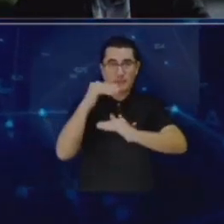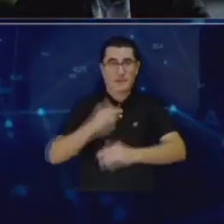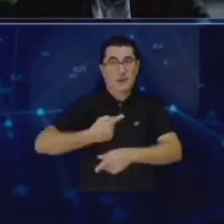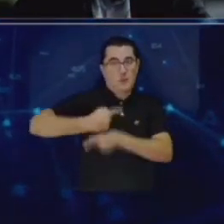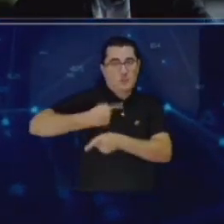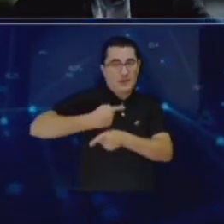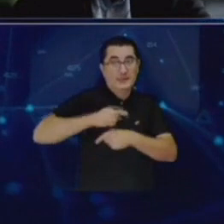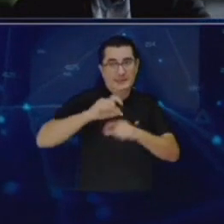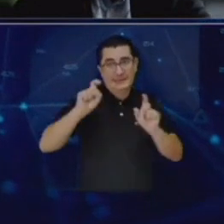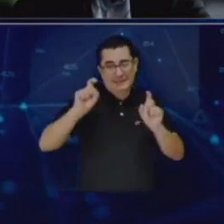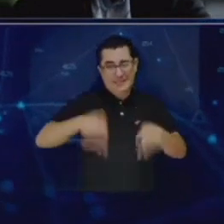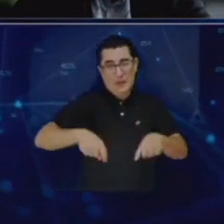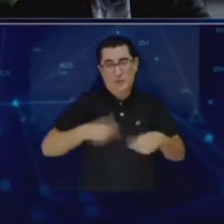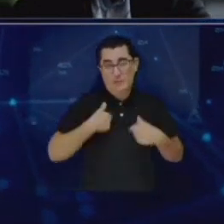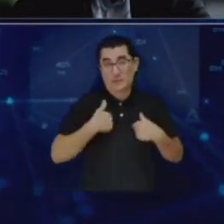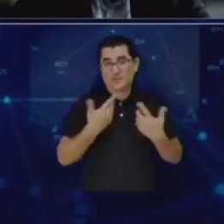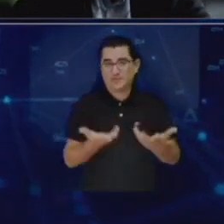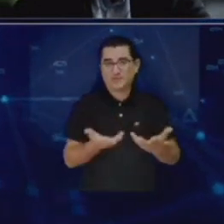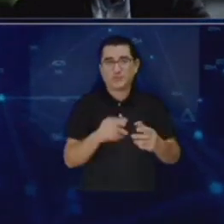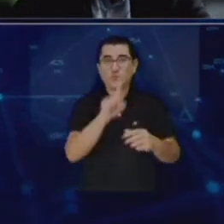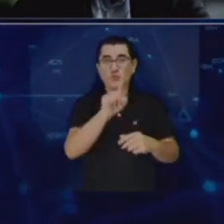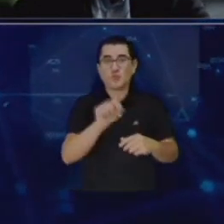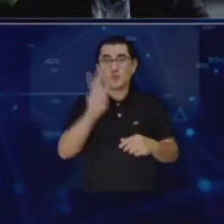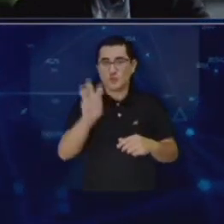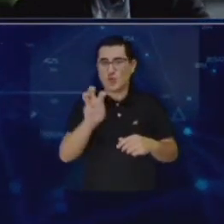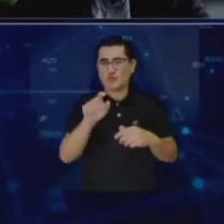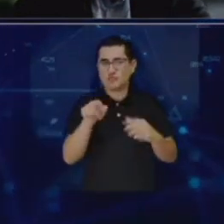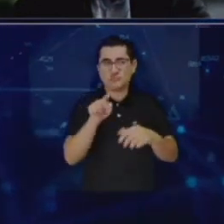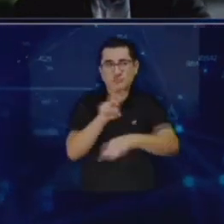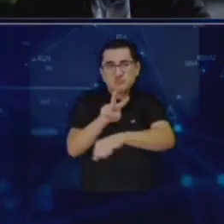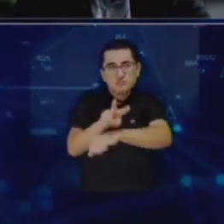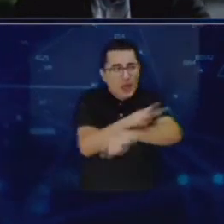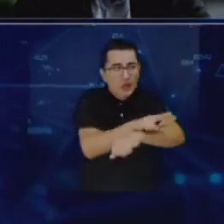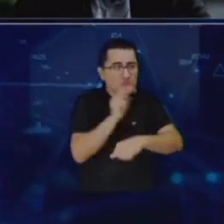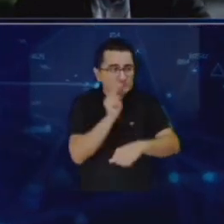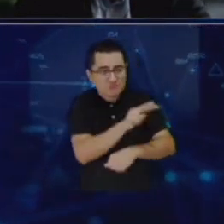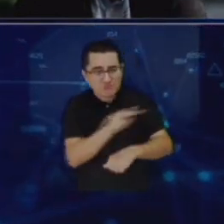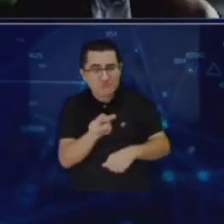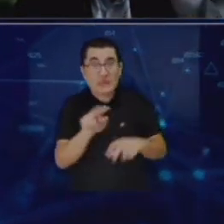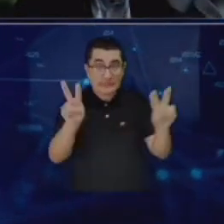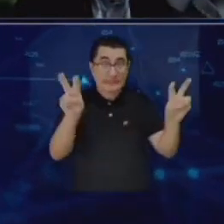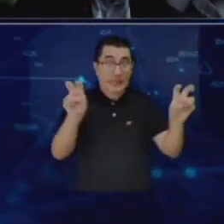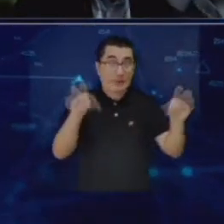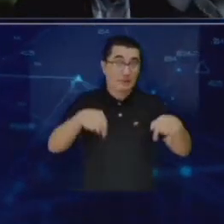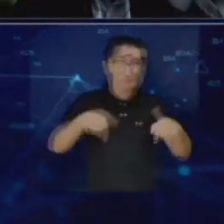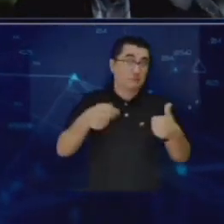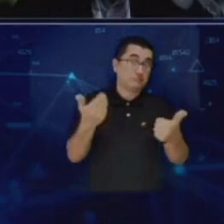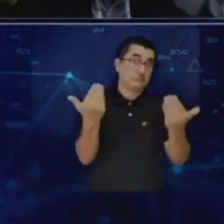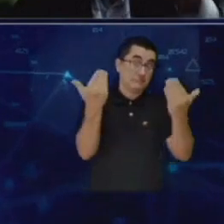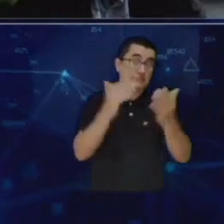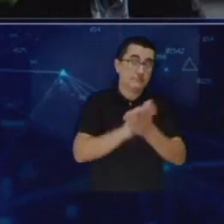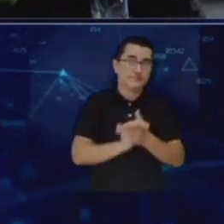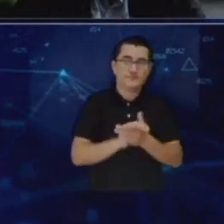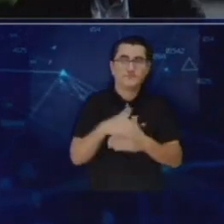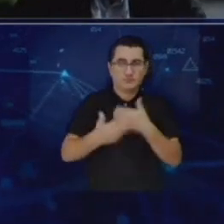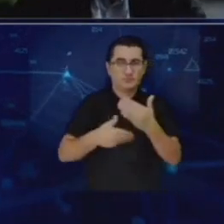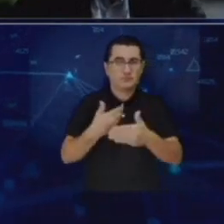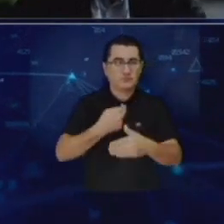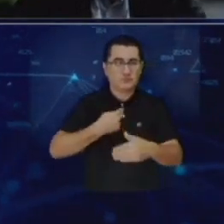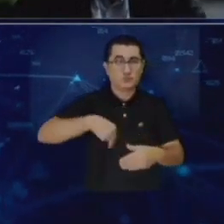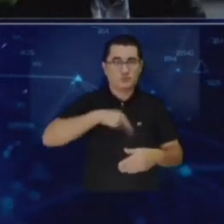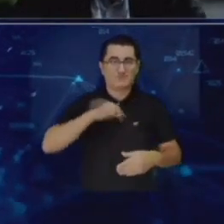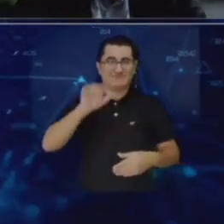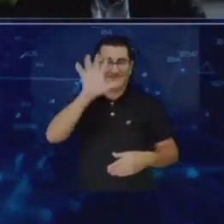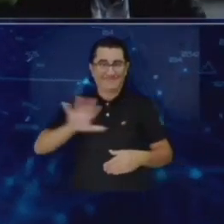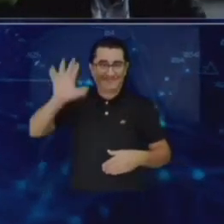Pero hacia el 1.8 orden del día también ha sido un tema de las aeronaves no tripuladas, en las que nuestra región